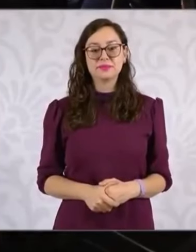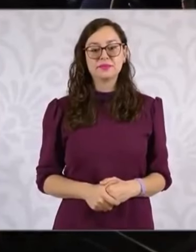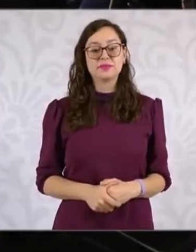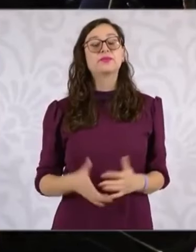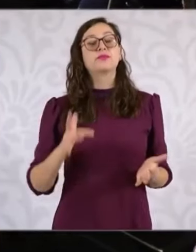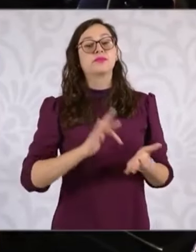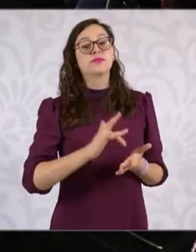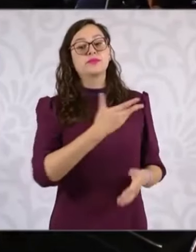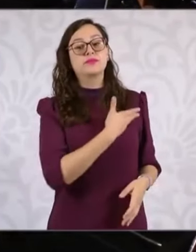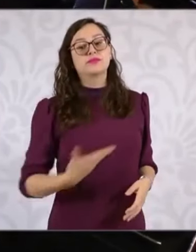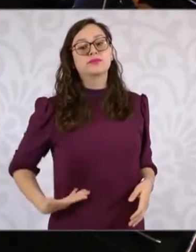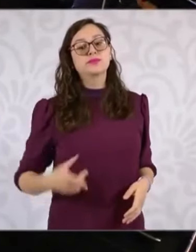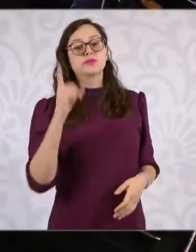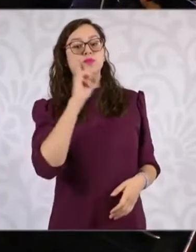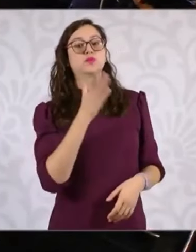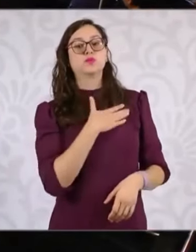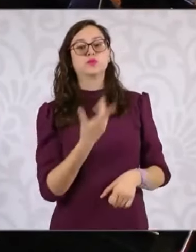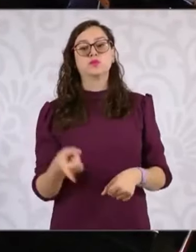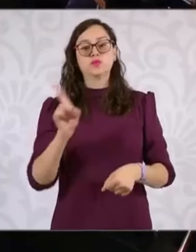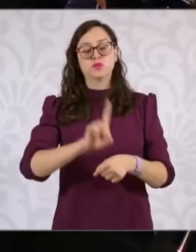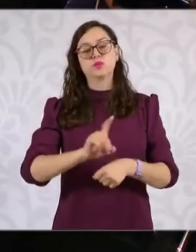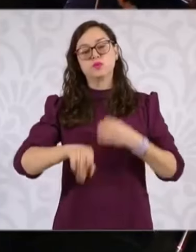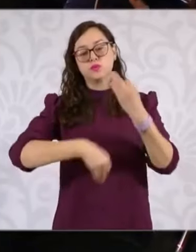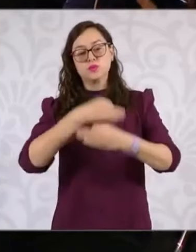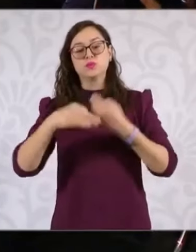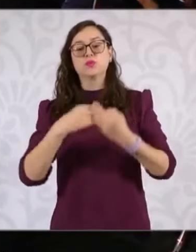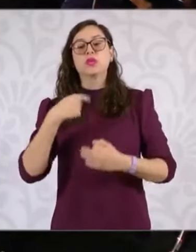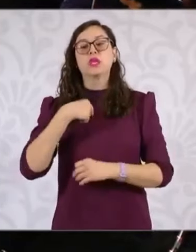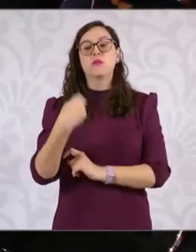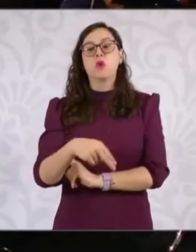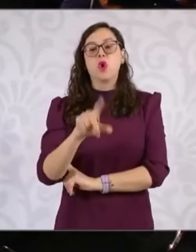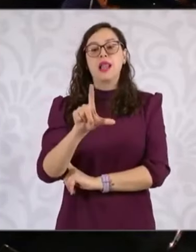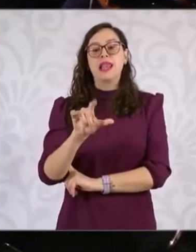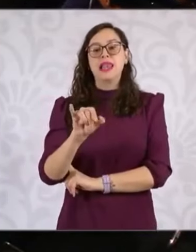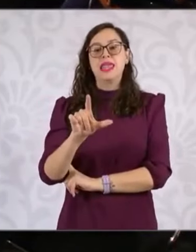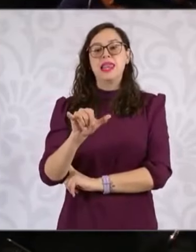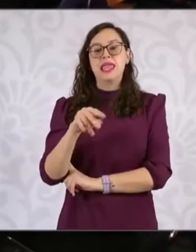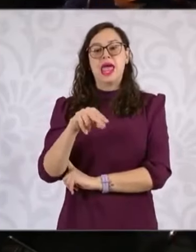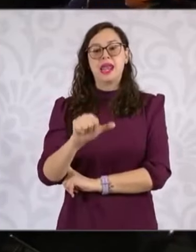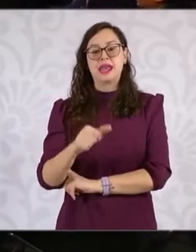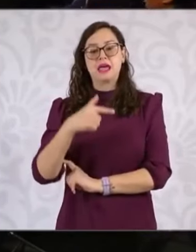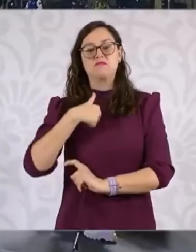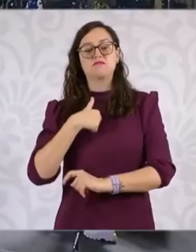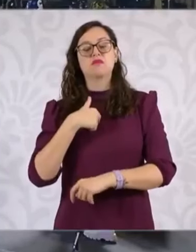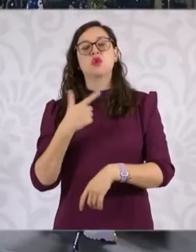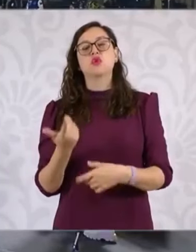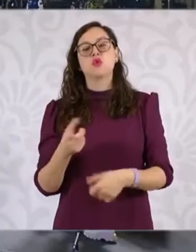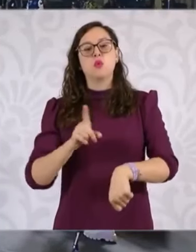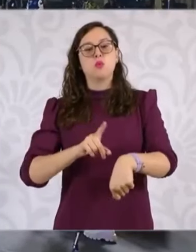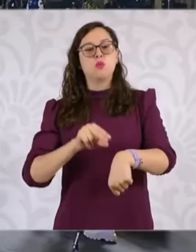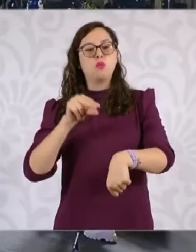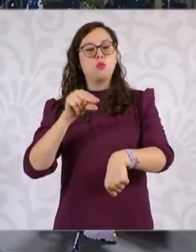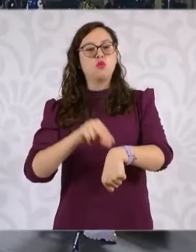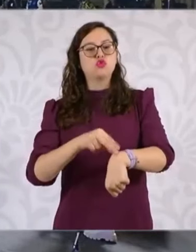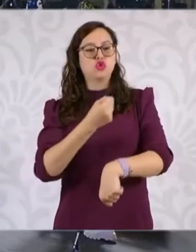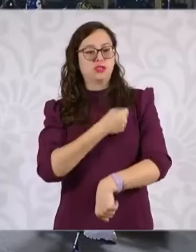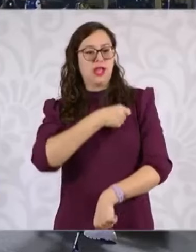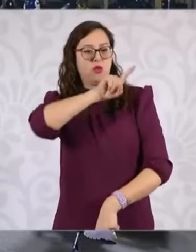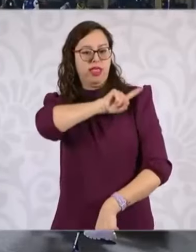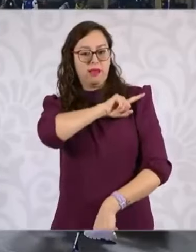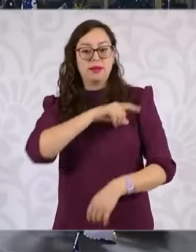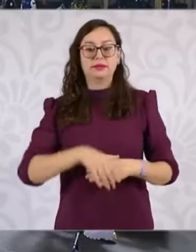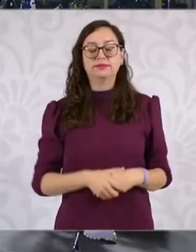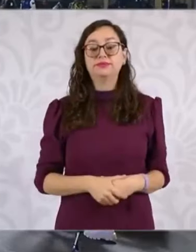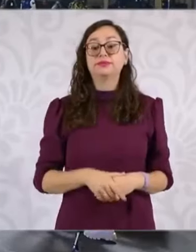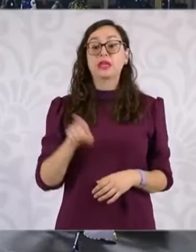Gracias, presidenta. Muy buenos días a todas y a todos. Liliana Noble de Pulso Saludable. Sobre esta reforma en las escuelas, presidenta, ¿qué va a pasar si